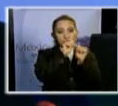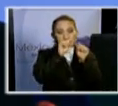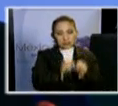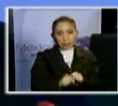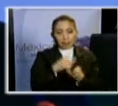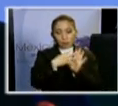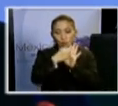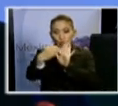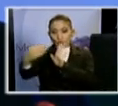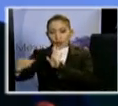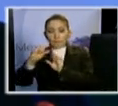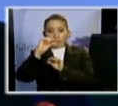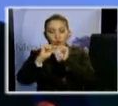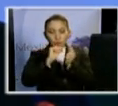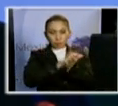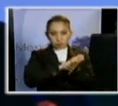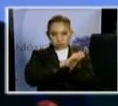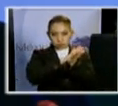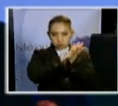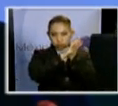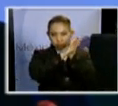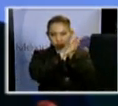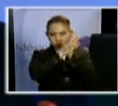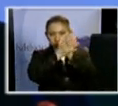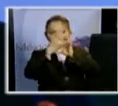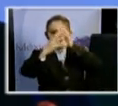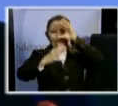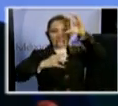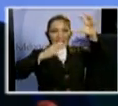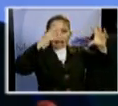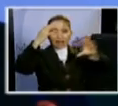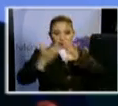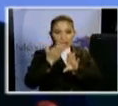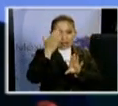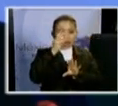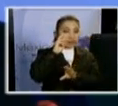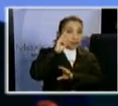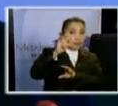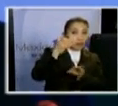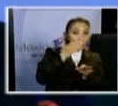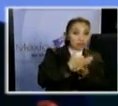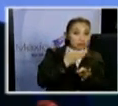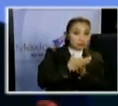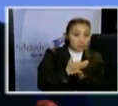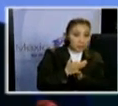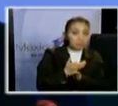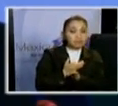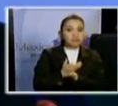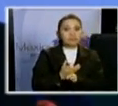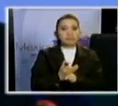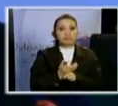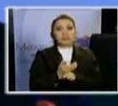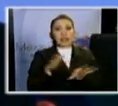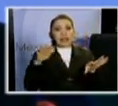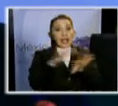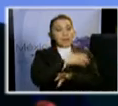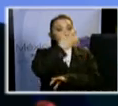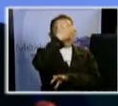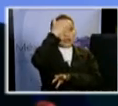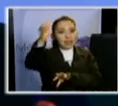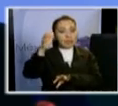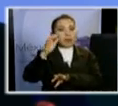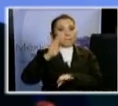Como resultado del aumento de las gases de invernadero en el pasado, lo que estamos viendo es que el cambio